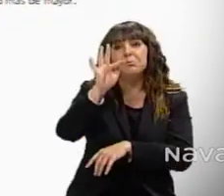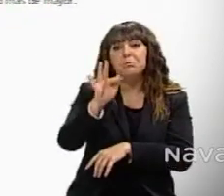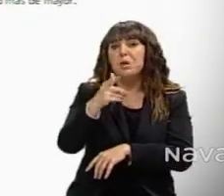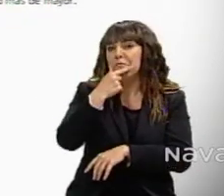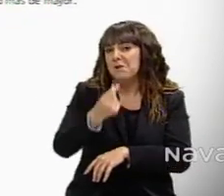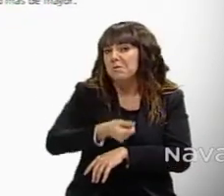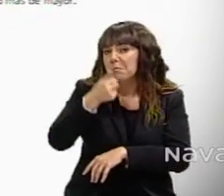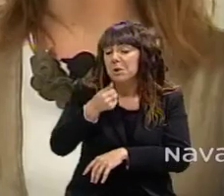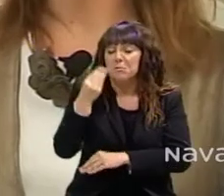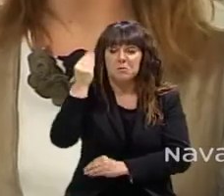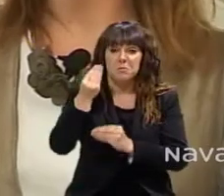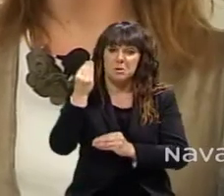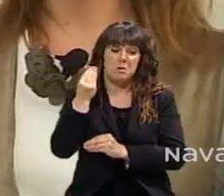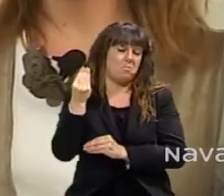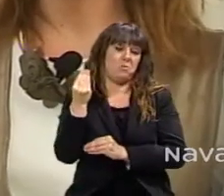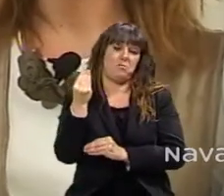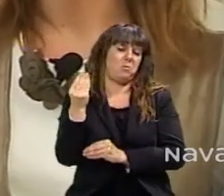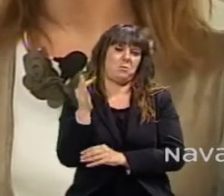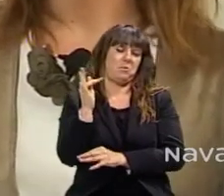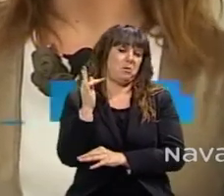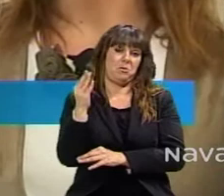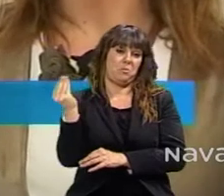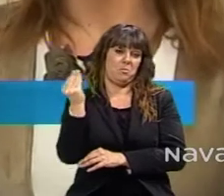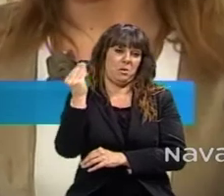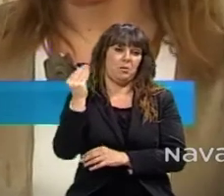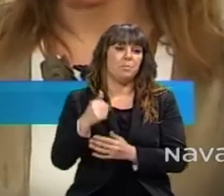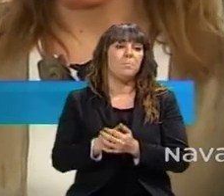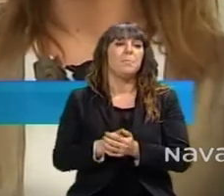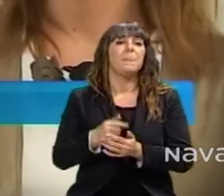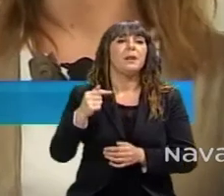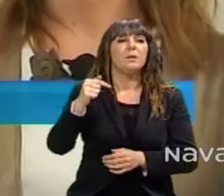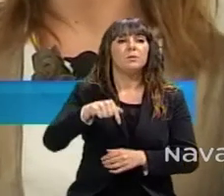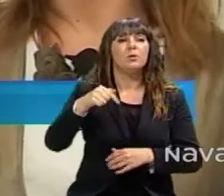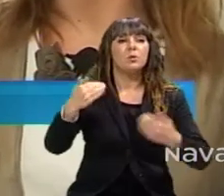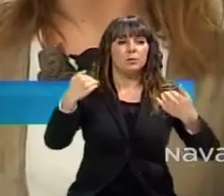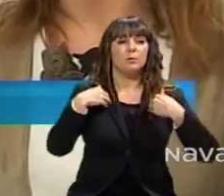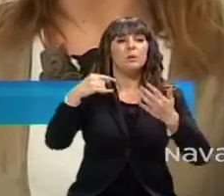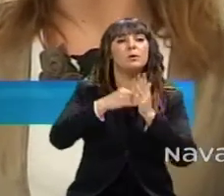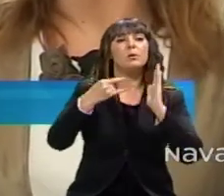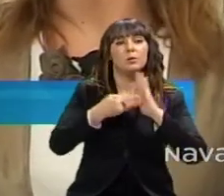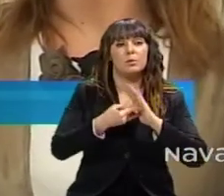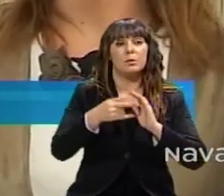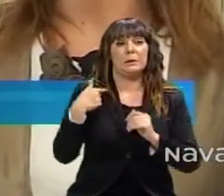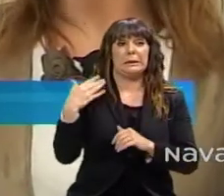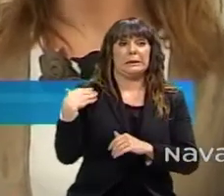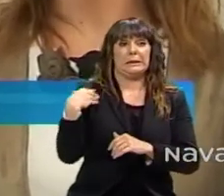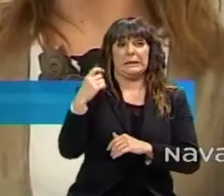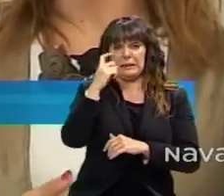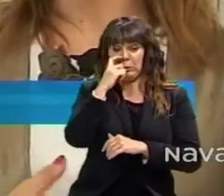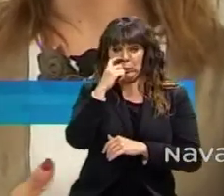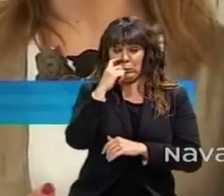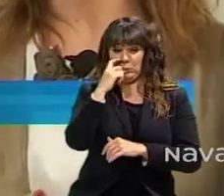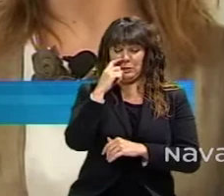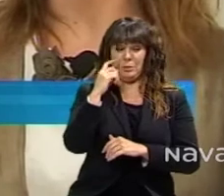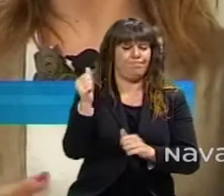que era la mejor opción. Bueno yo soy ingeniero industrial y en junio me quedé en paro. Entonces fue cuando nos lanzamos con el